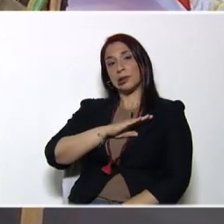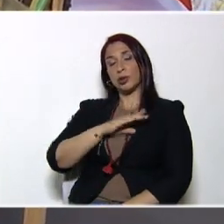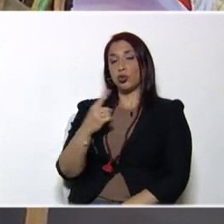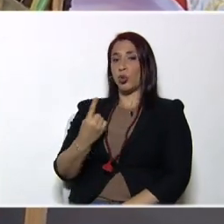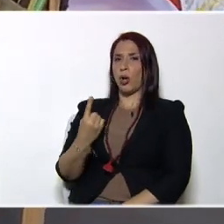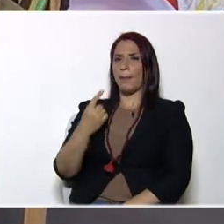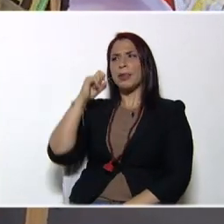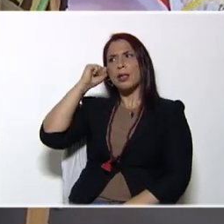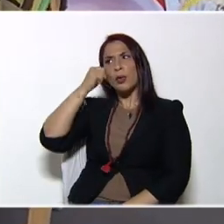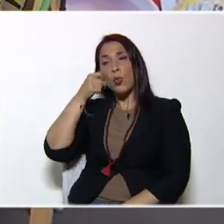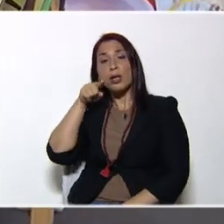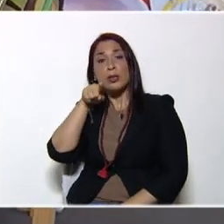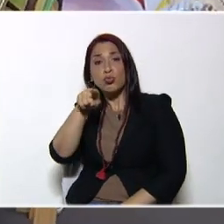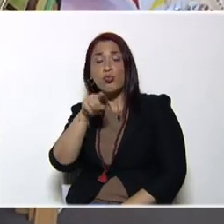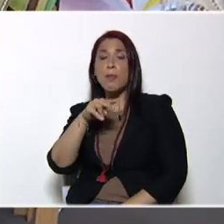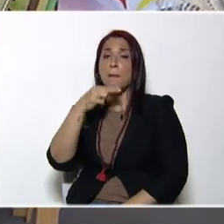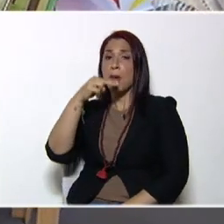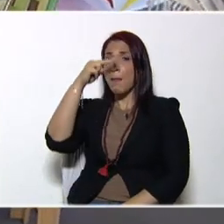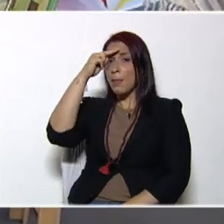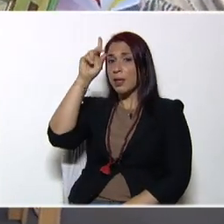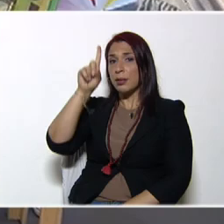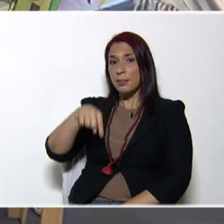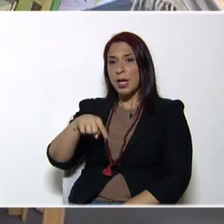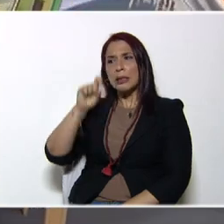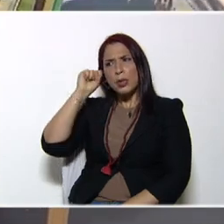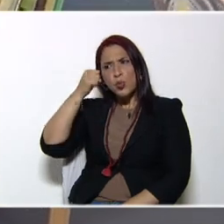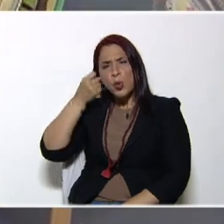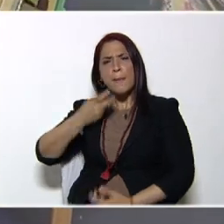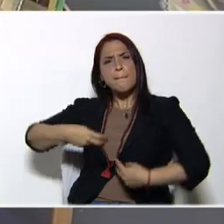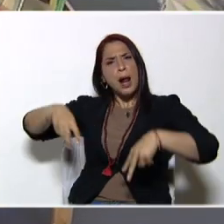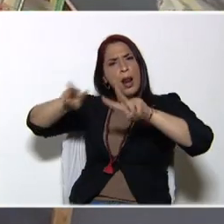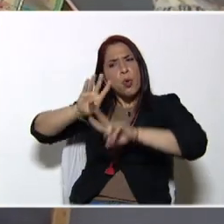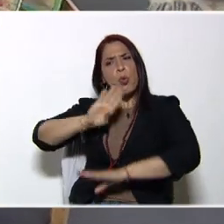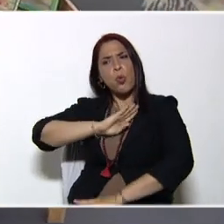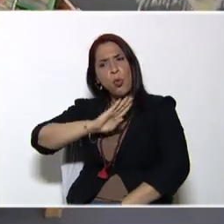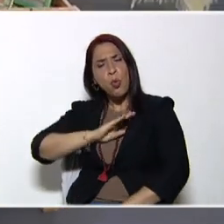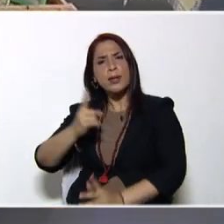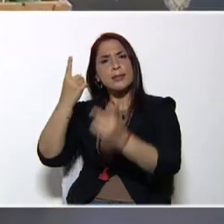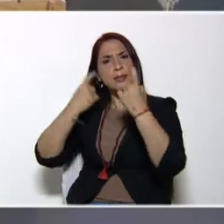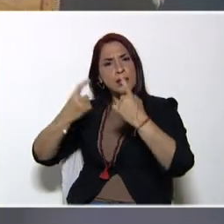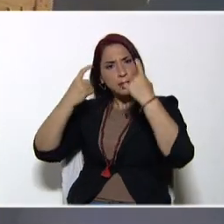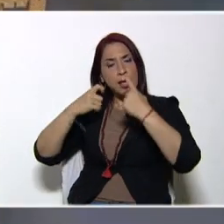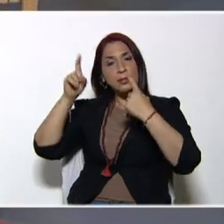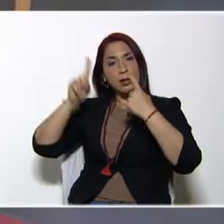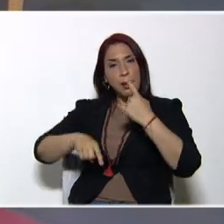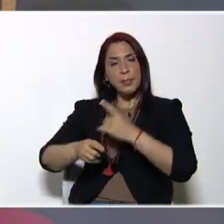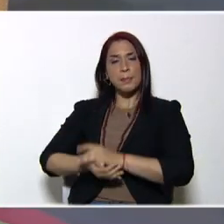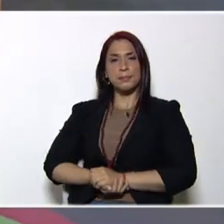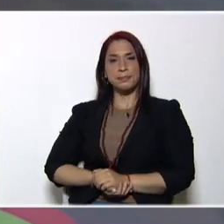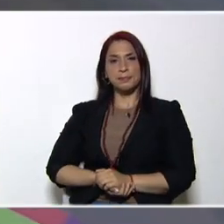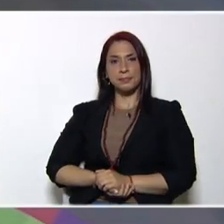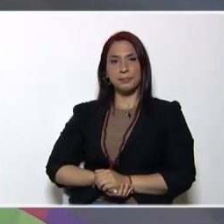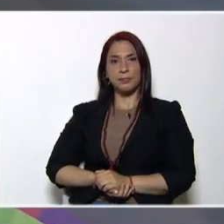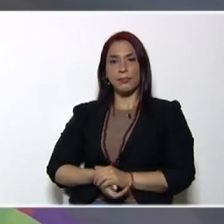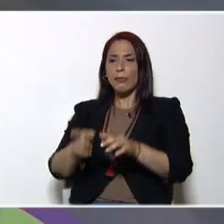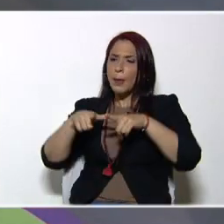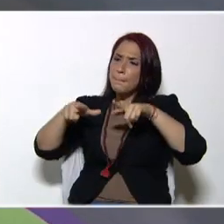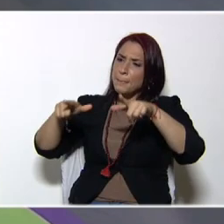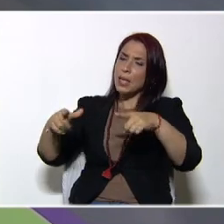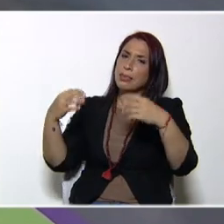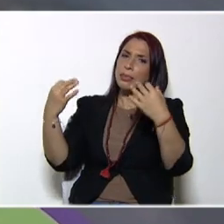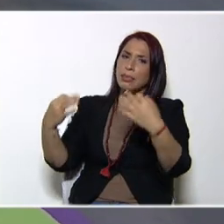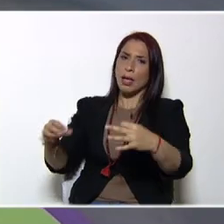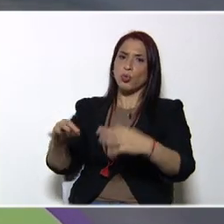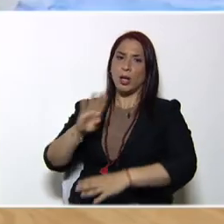solamente recuerde a su papá, sino que también recuerde sus valores, sus enseñanzas y por supuesto los espacios naturales,